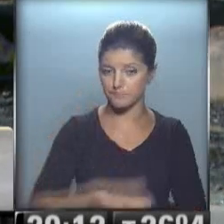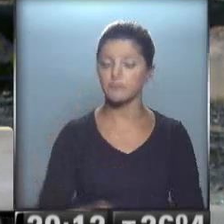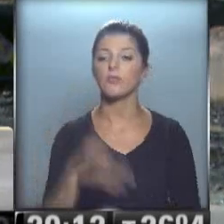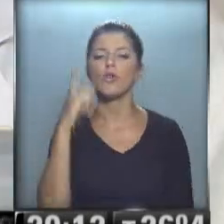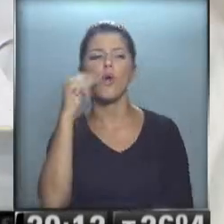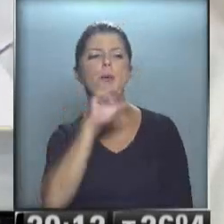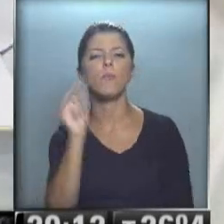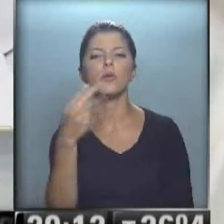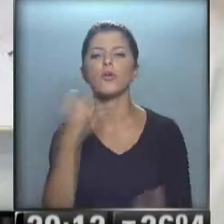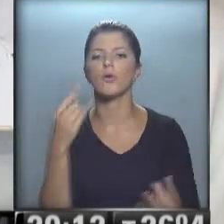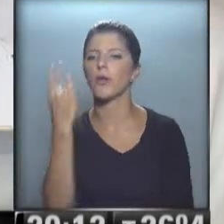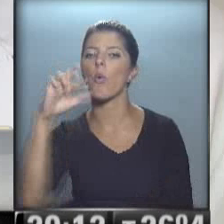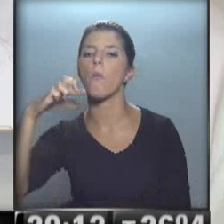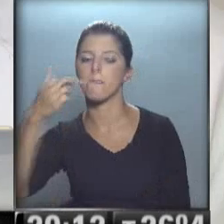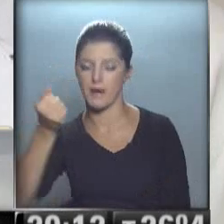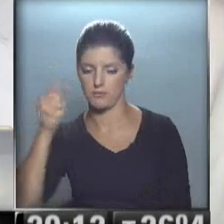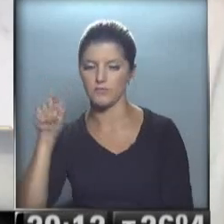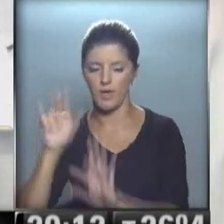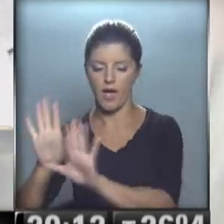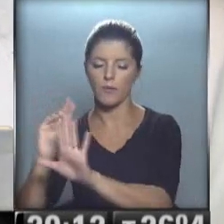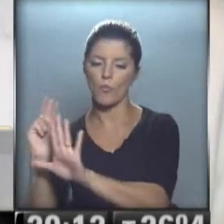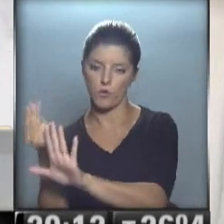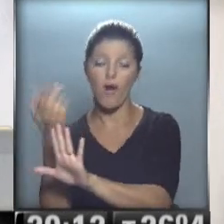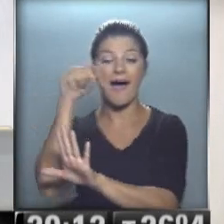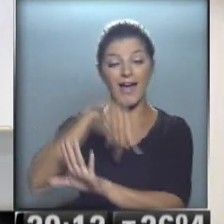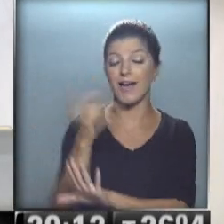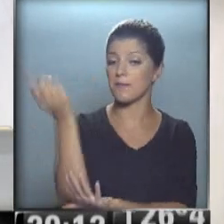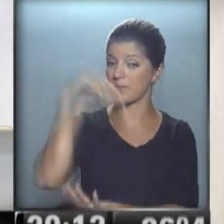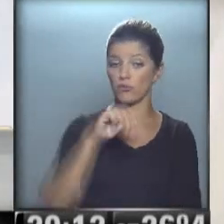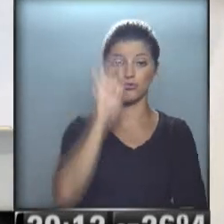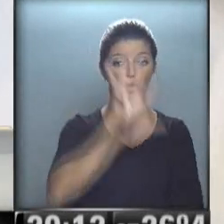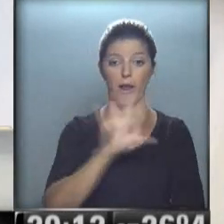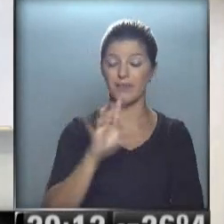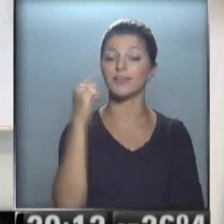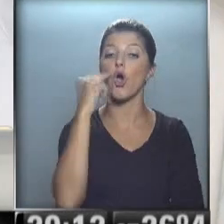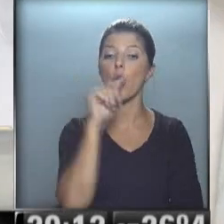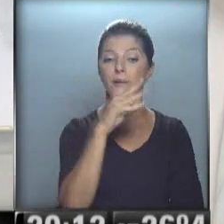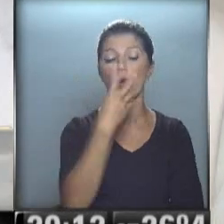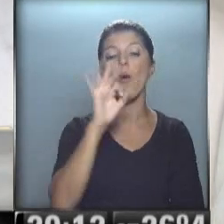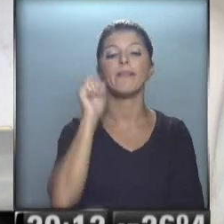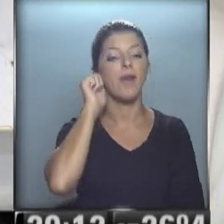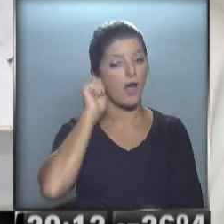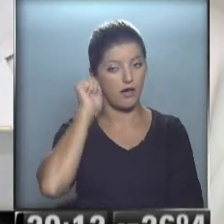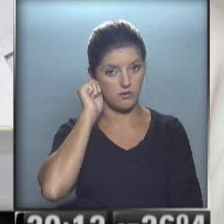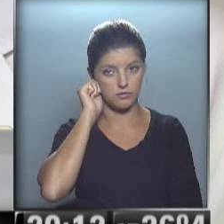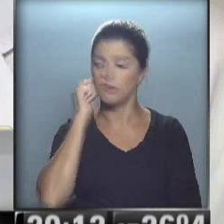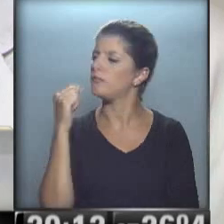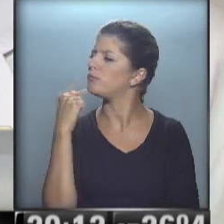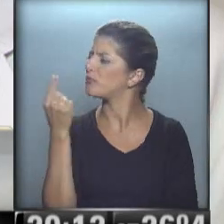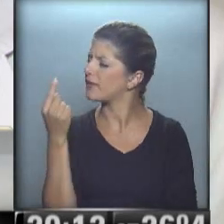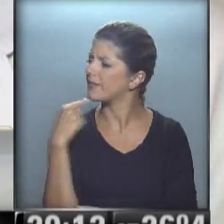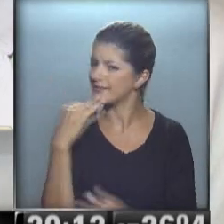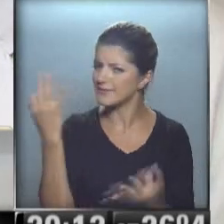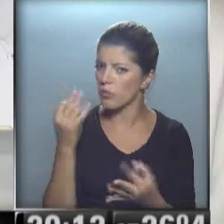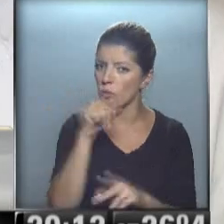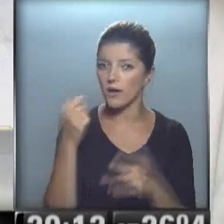UPA? Falleció en la UPA. Acá el único paciente ingresado, le reitero, es el herido de arma de fuego de 40 años. ¿Confirma que no interesó ningún